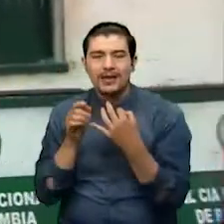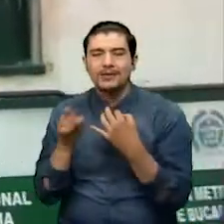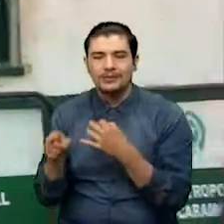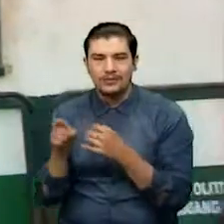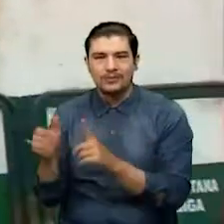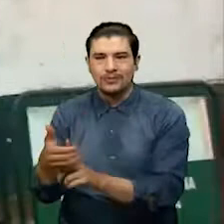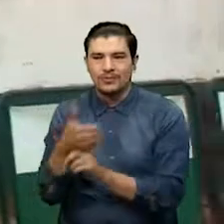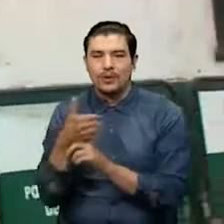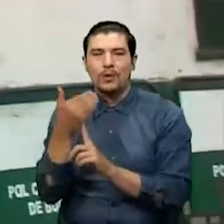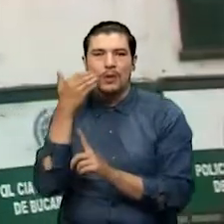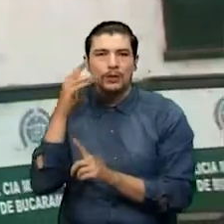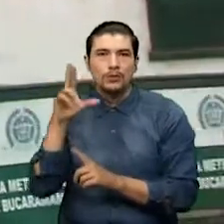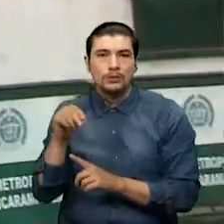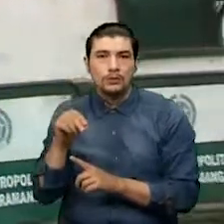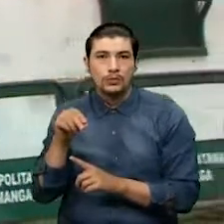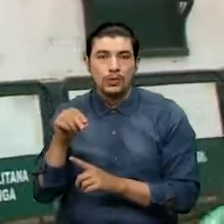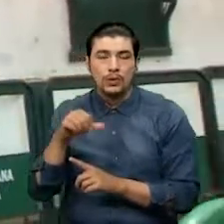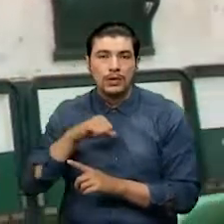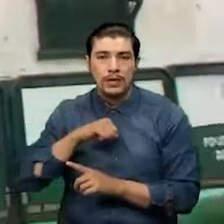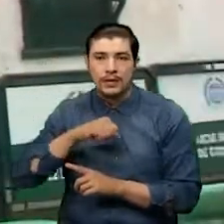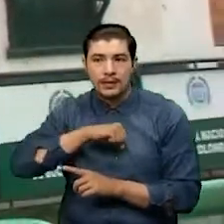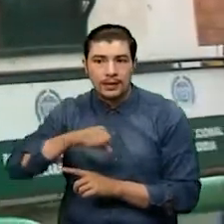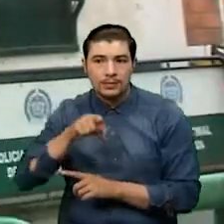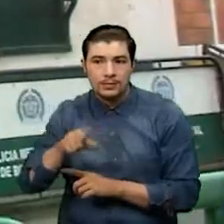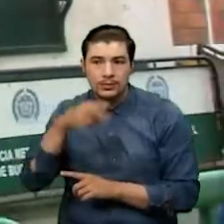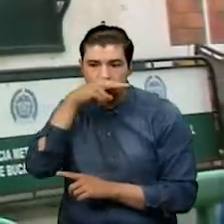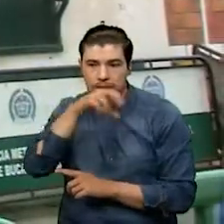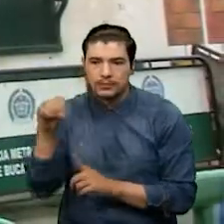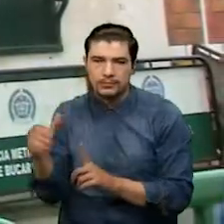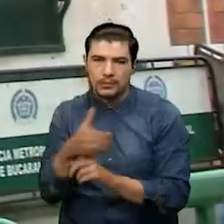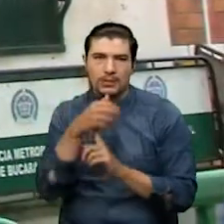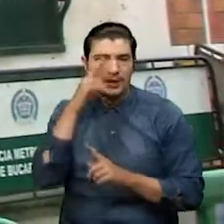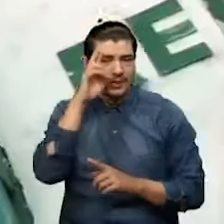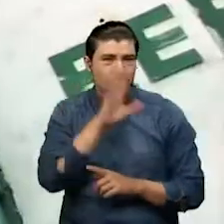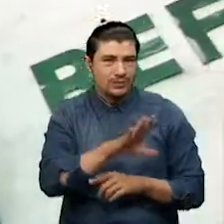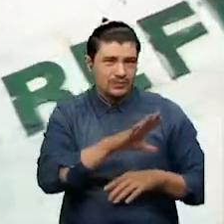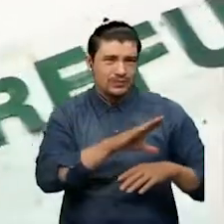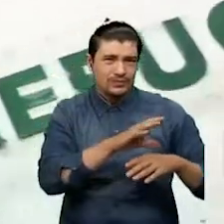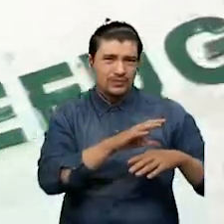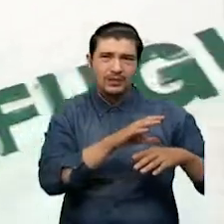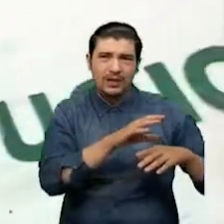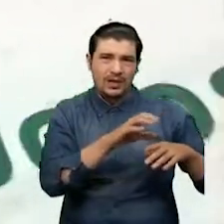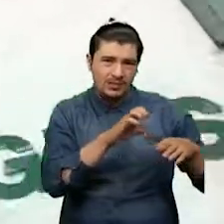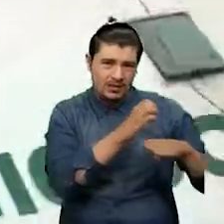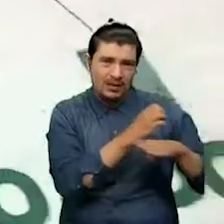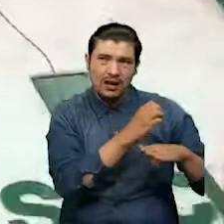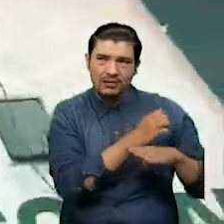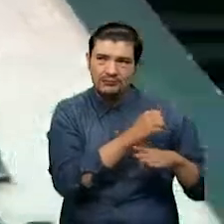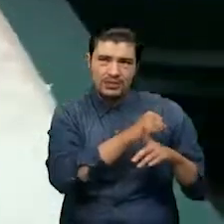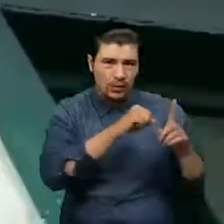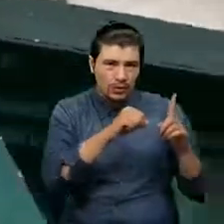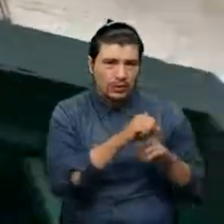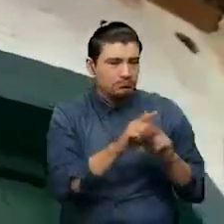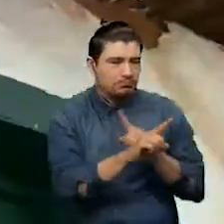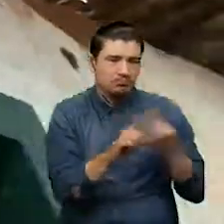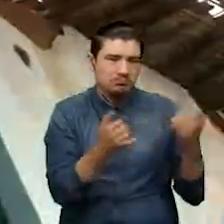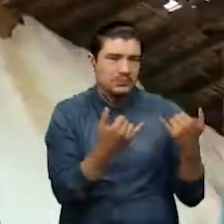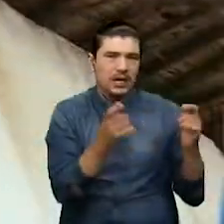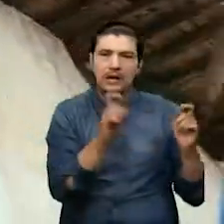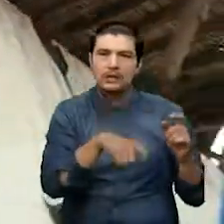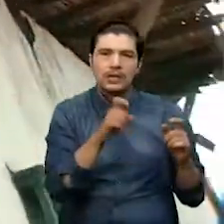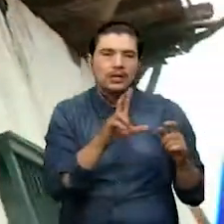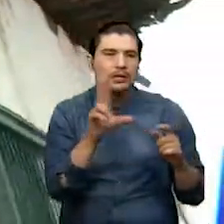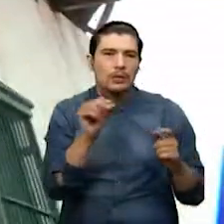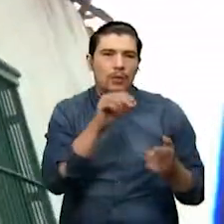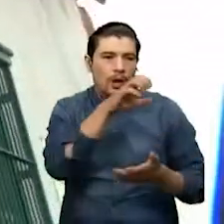tipo de derecho la administración municipal deberá reestructurar como se afianza una política pública que defienda los derechos de